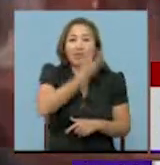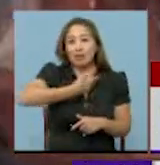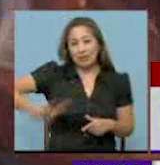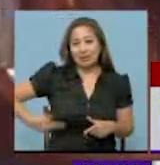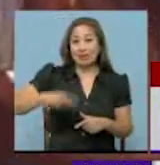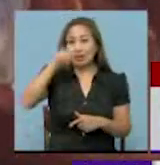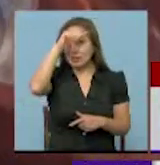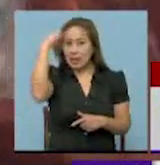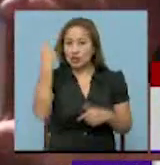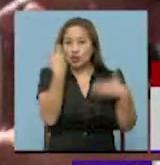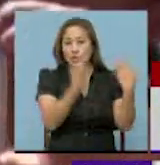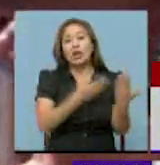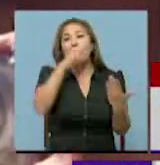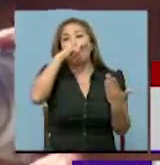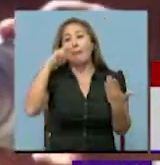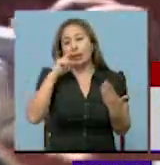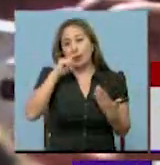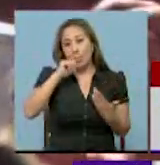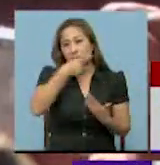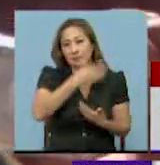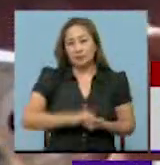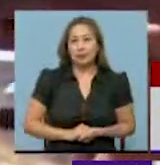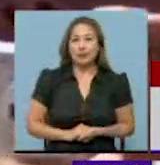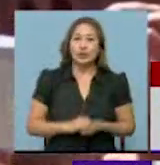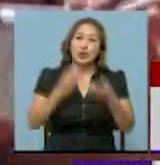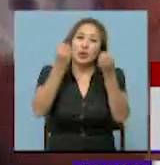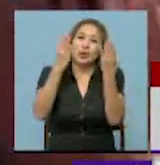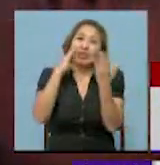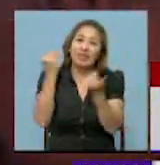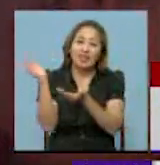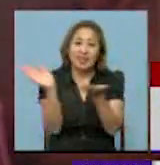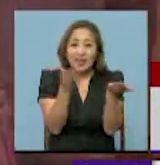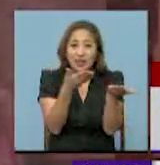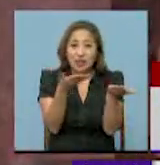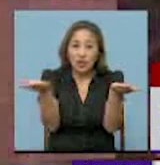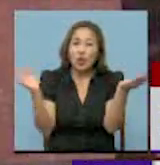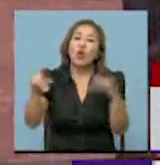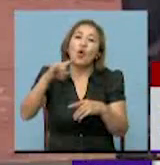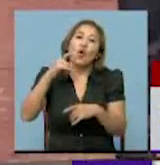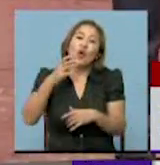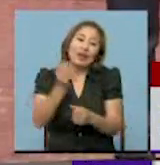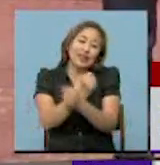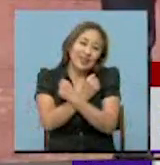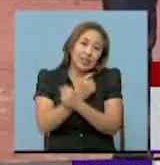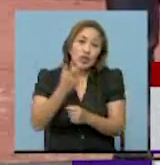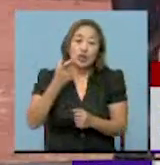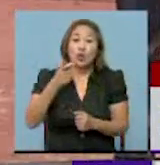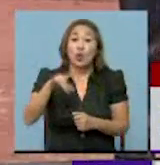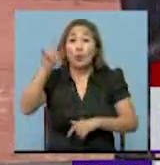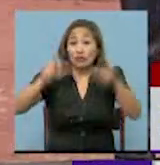de la Nación, Mauricio Macri. Buen día a todos, queridos jujeños, querido